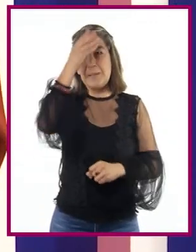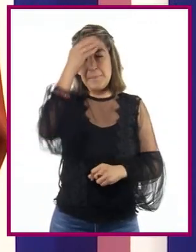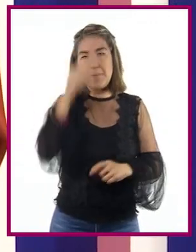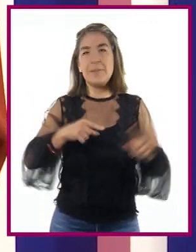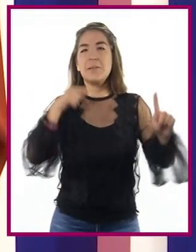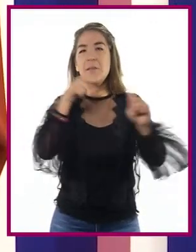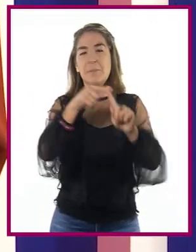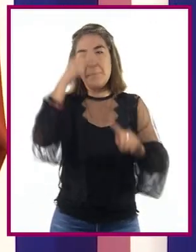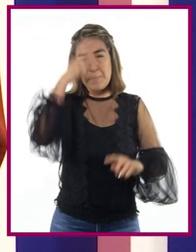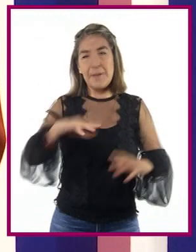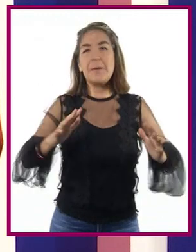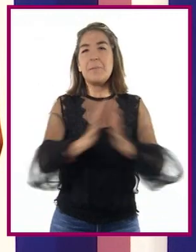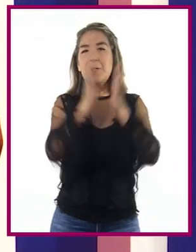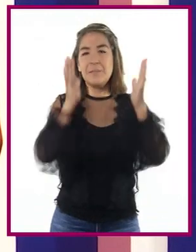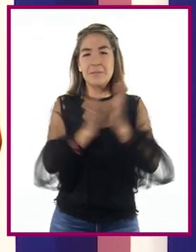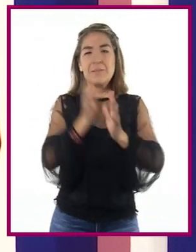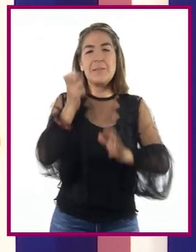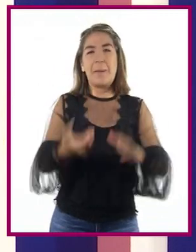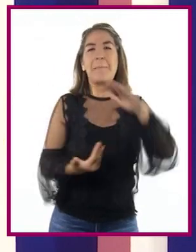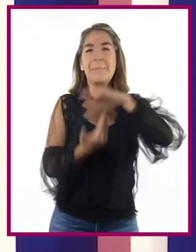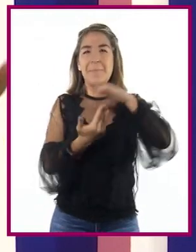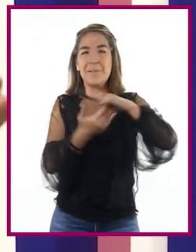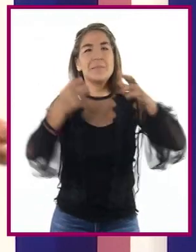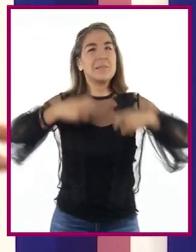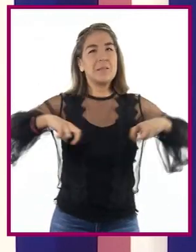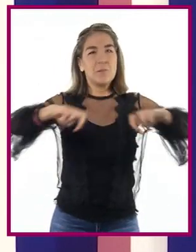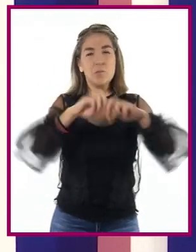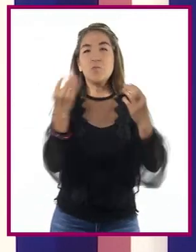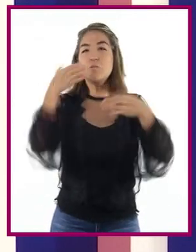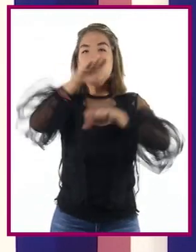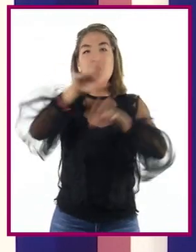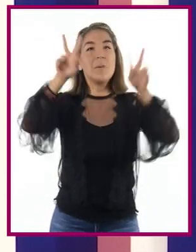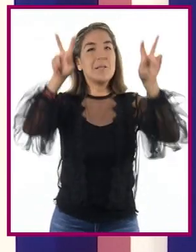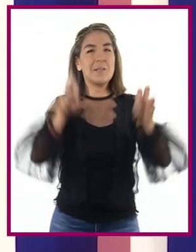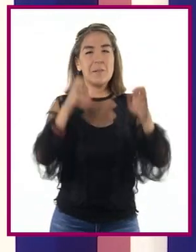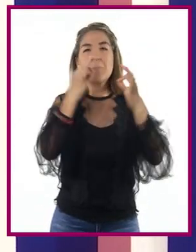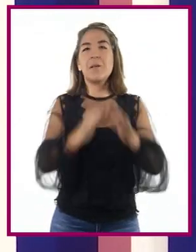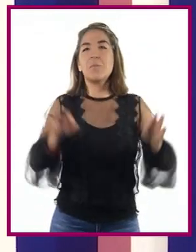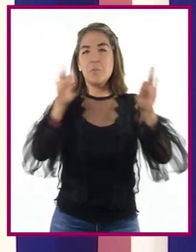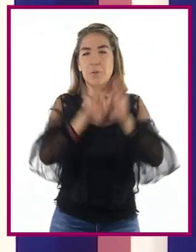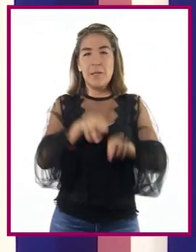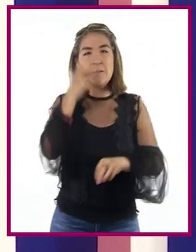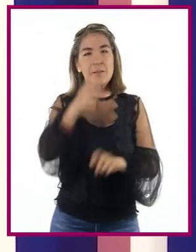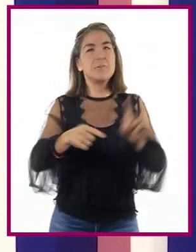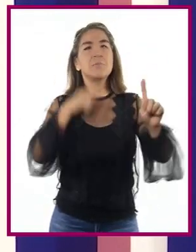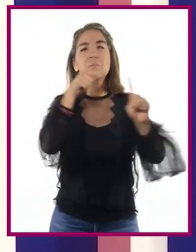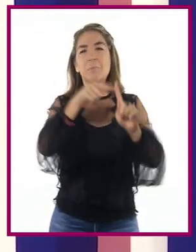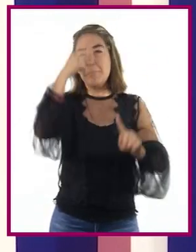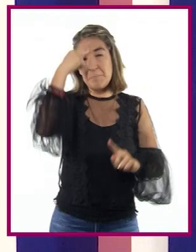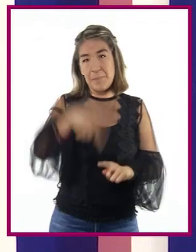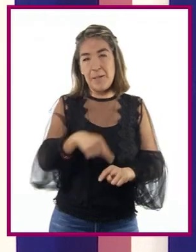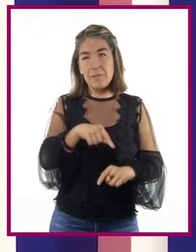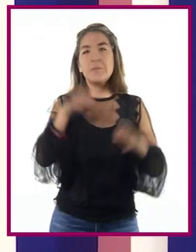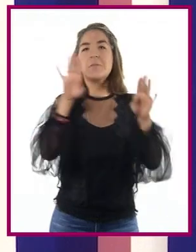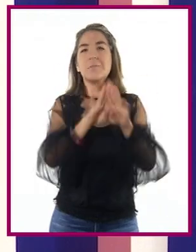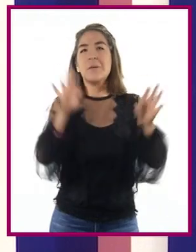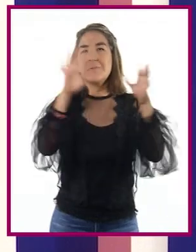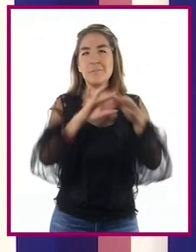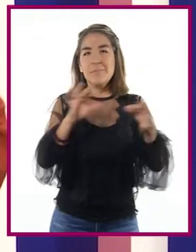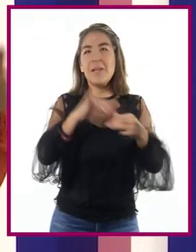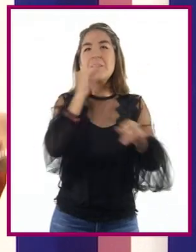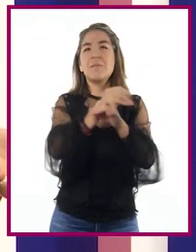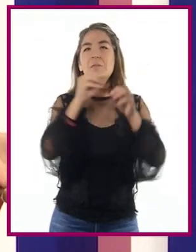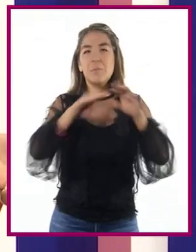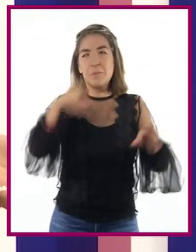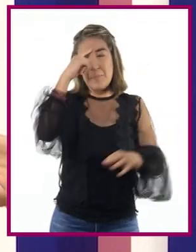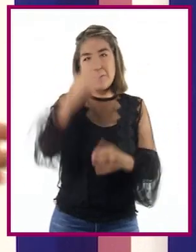esperado. Participa en una mesa redonda sobre un tema específico con el propósito de ajustar expresiones